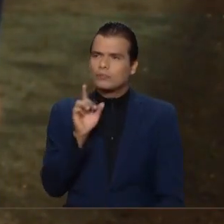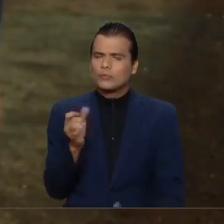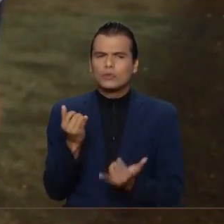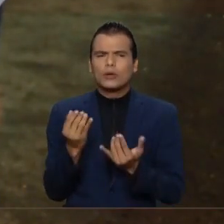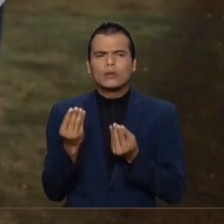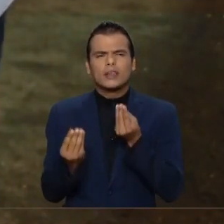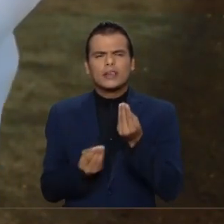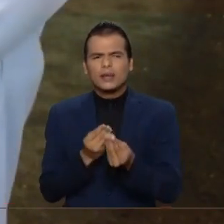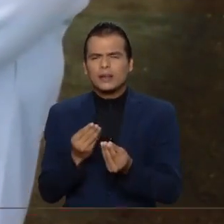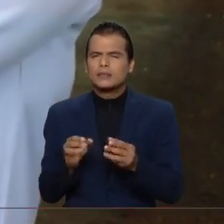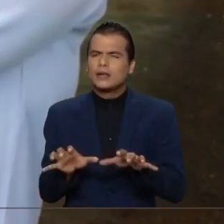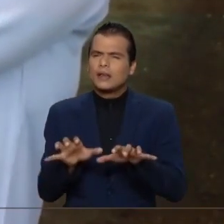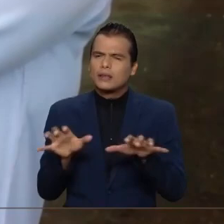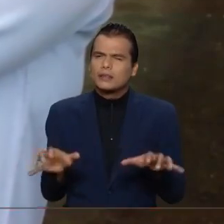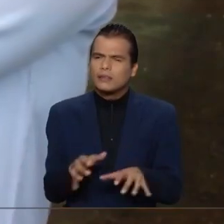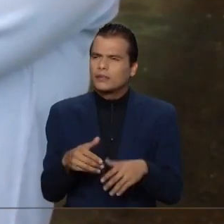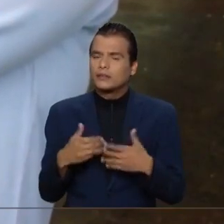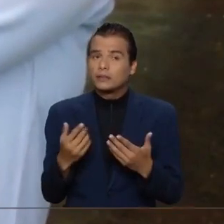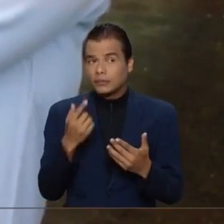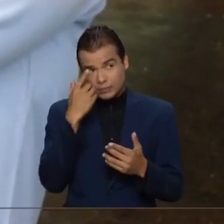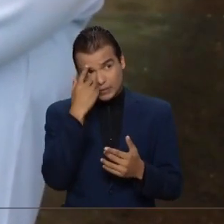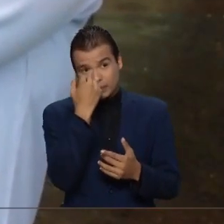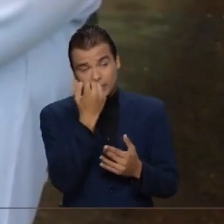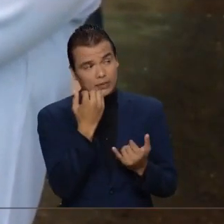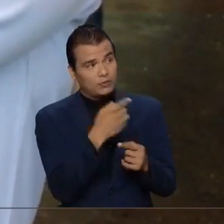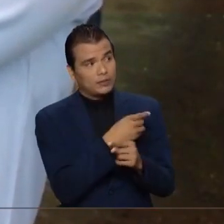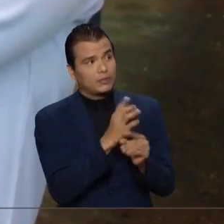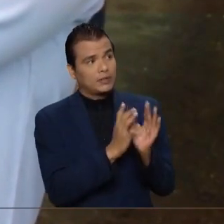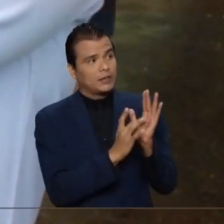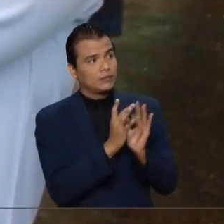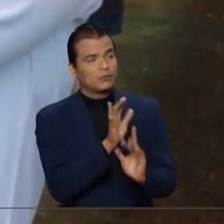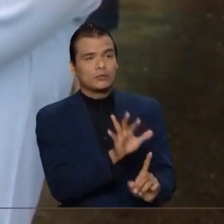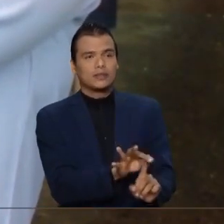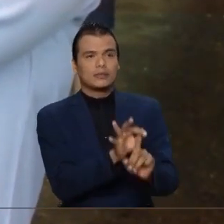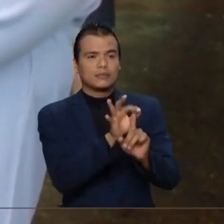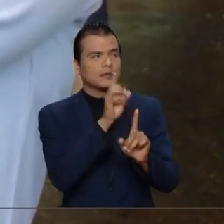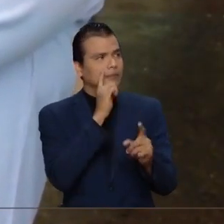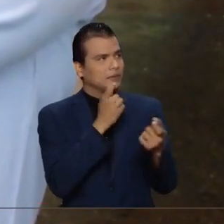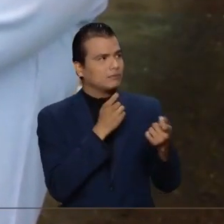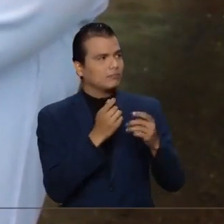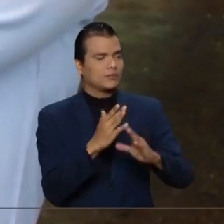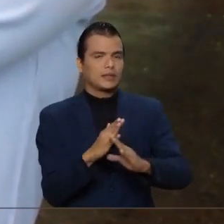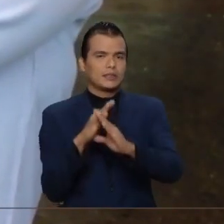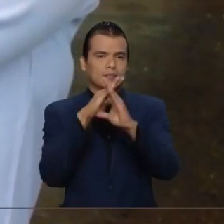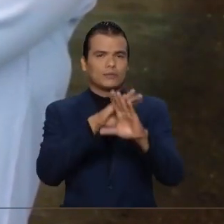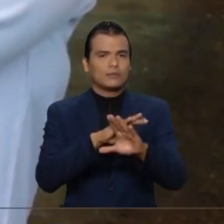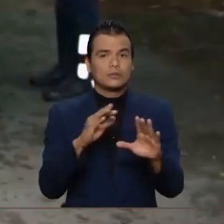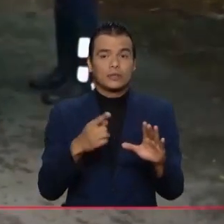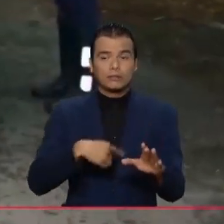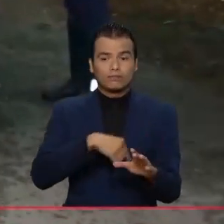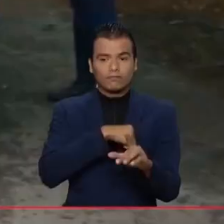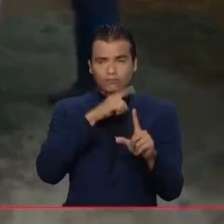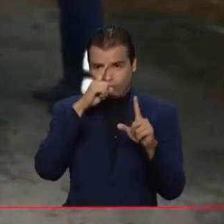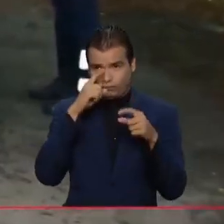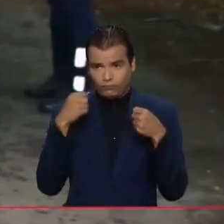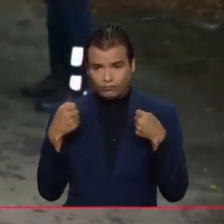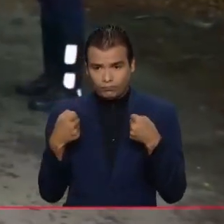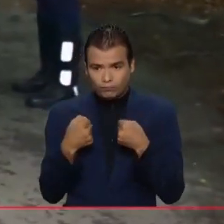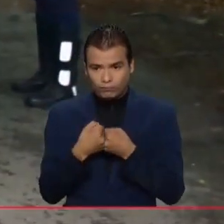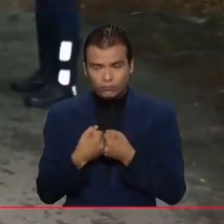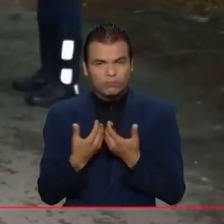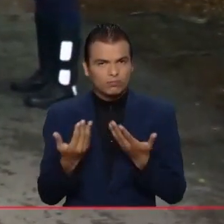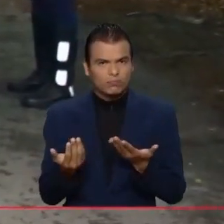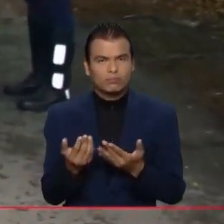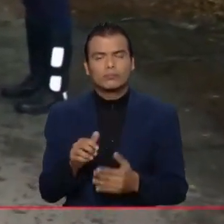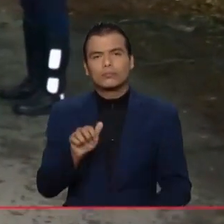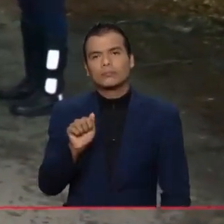todo, desearles una Semana Santa Segura. Nos hemos articulado con la Agencia Nacional de Seguridad Vial en diferentes operativos que vamos a estar